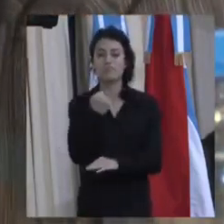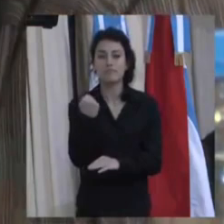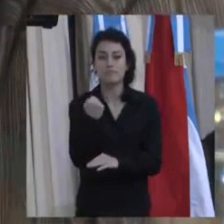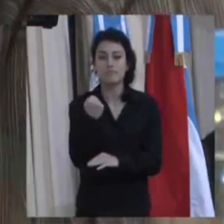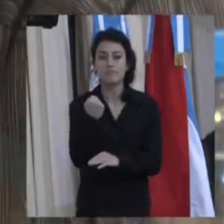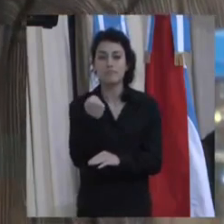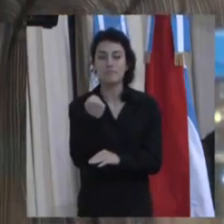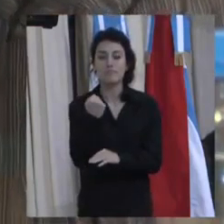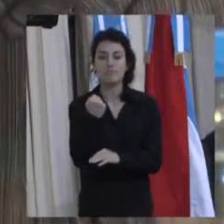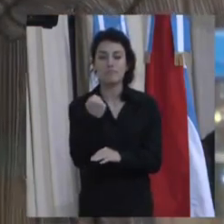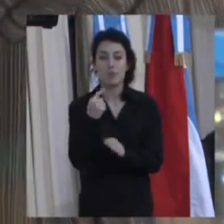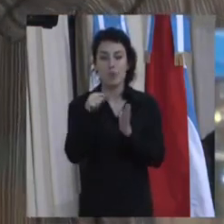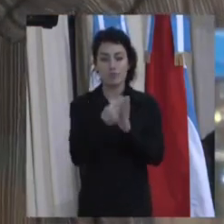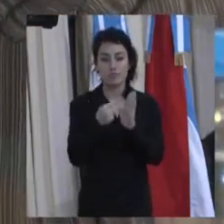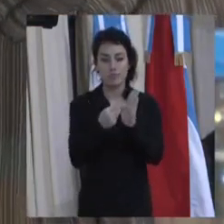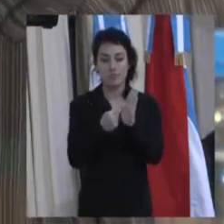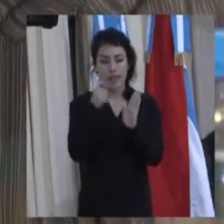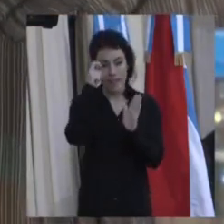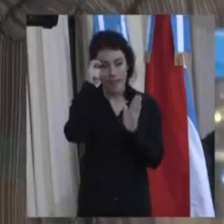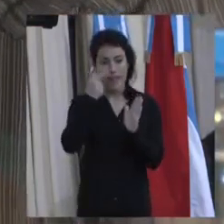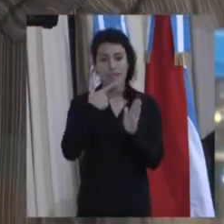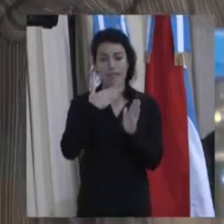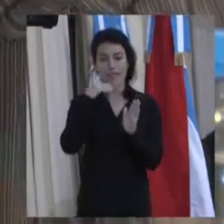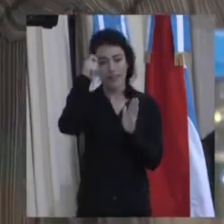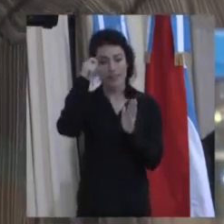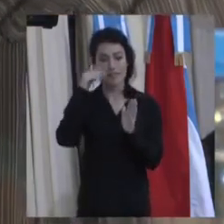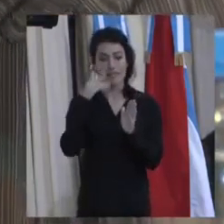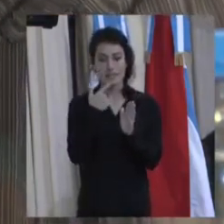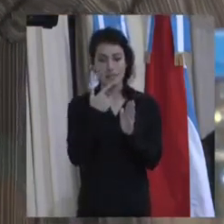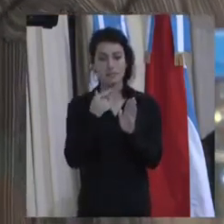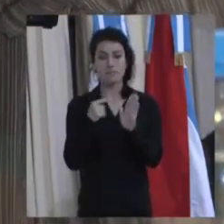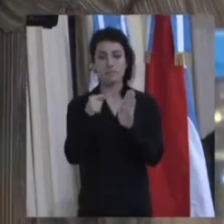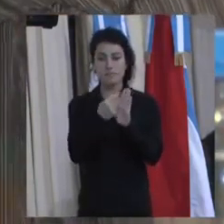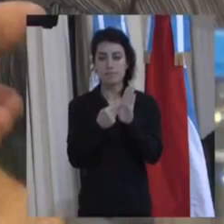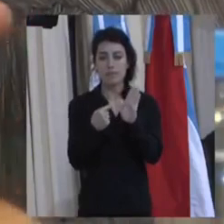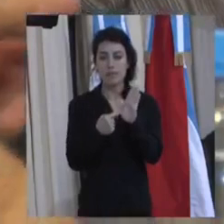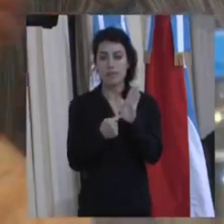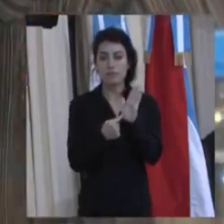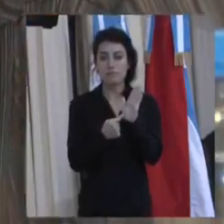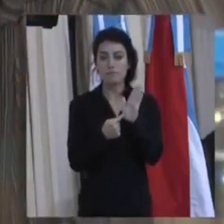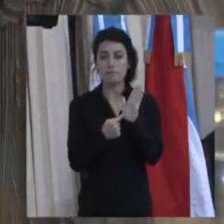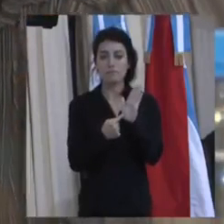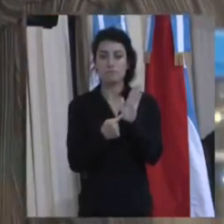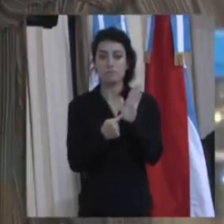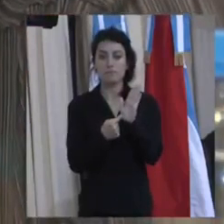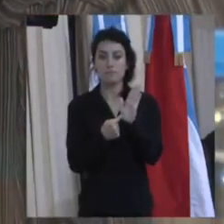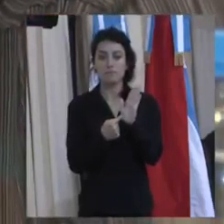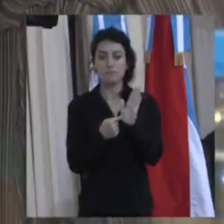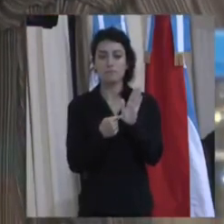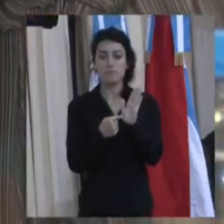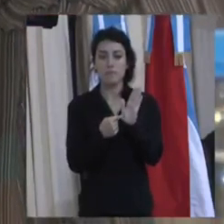planteó 7 ejes, aún no están completamente definidos, sino que la CRES quedó en que los